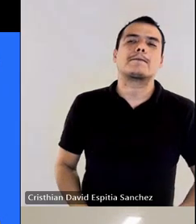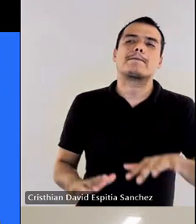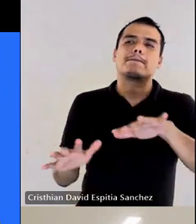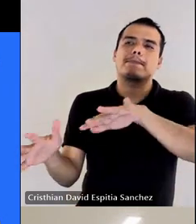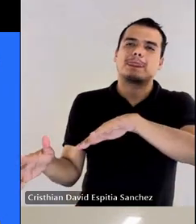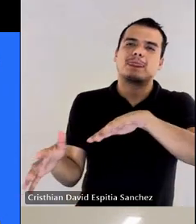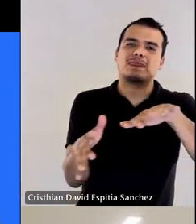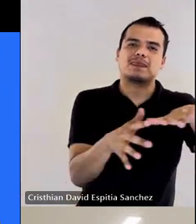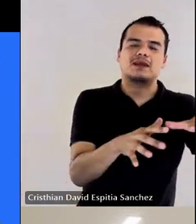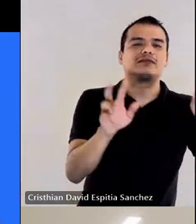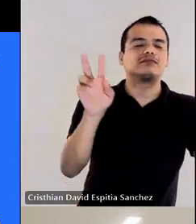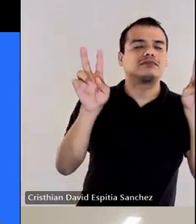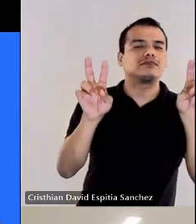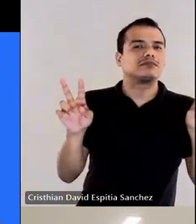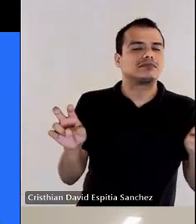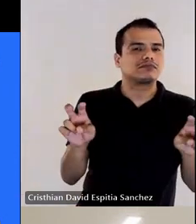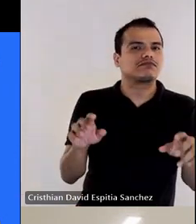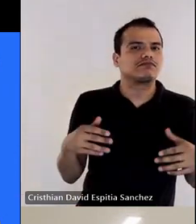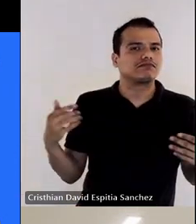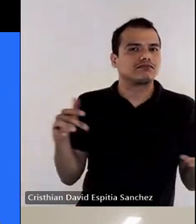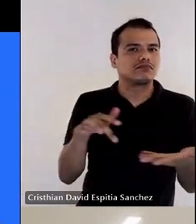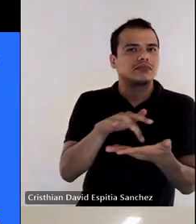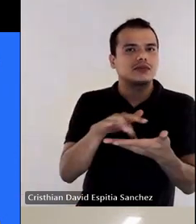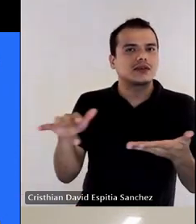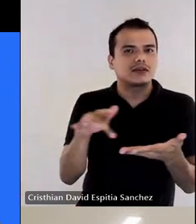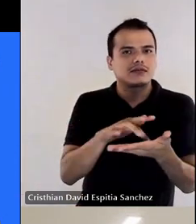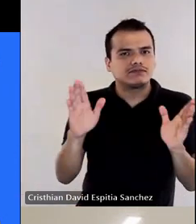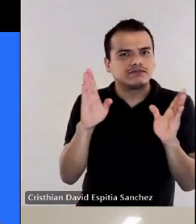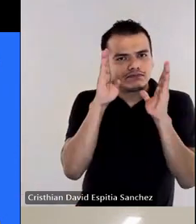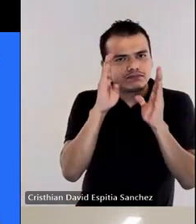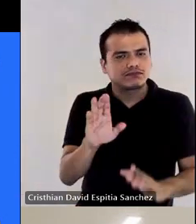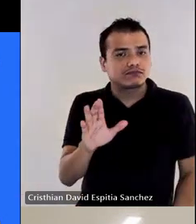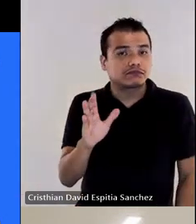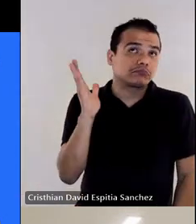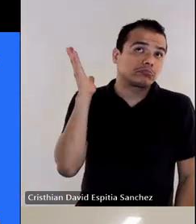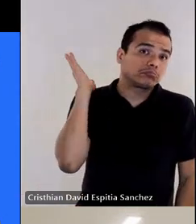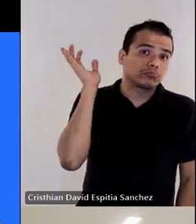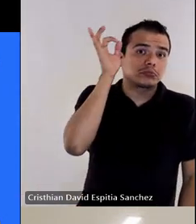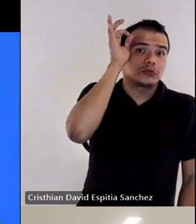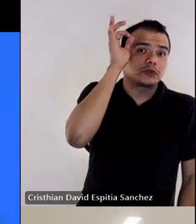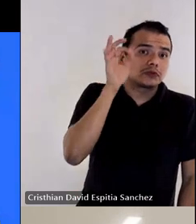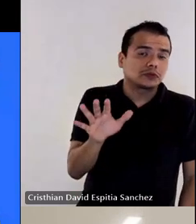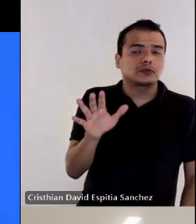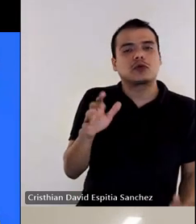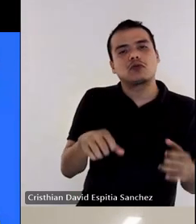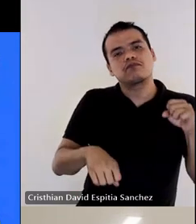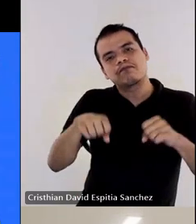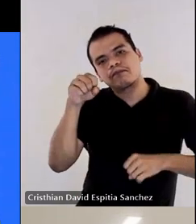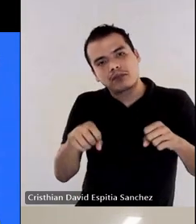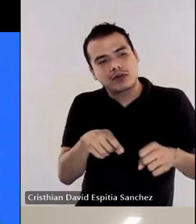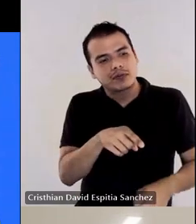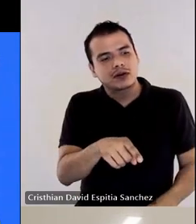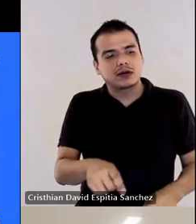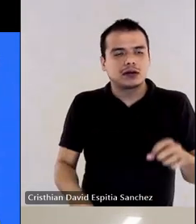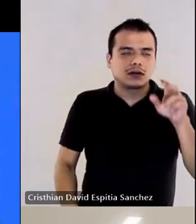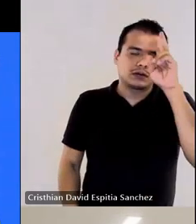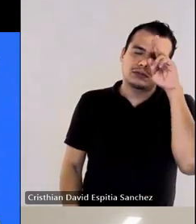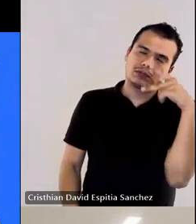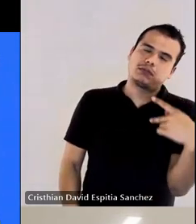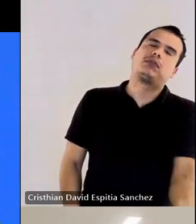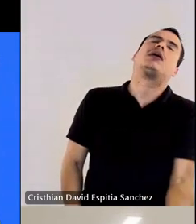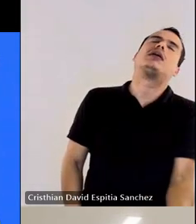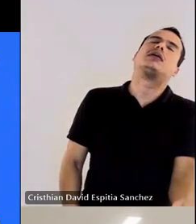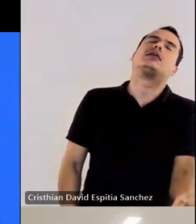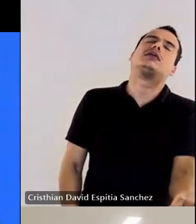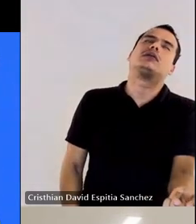En cuanto a la atención de emergencias, posiblemente tengamos que hacer, en el dado caso, una reanimación cardiopulmonar.